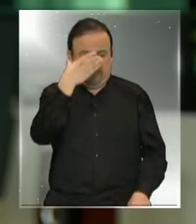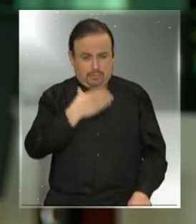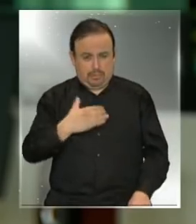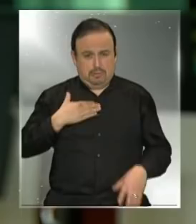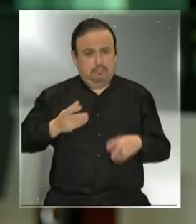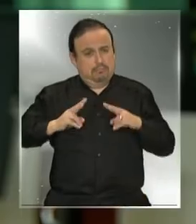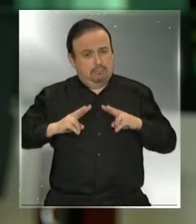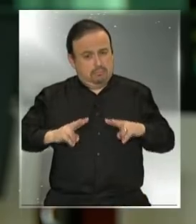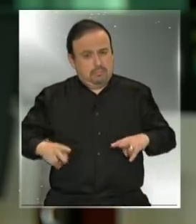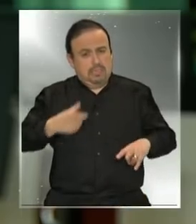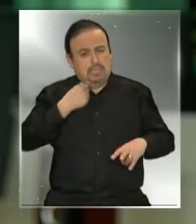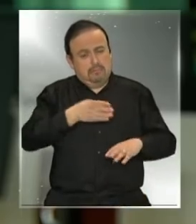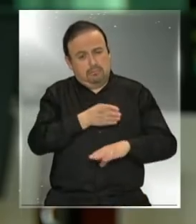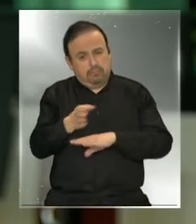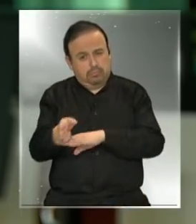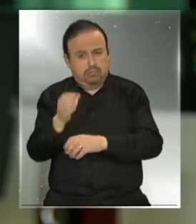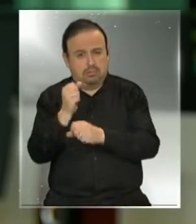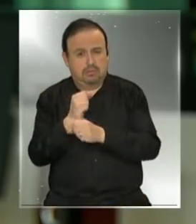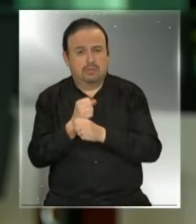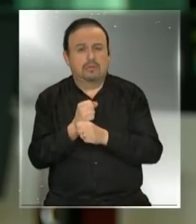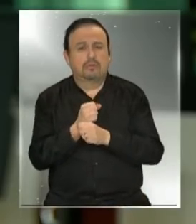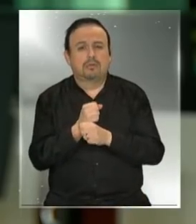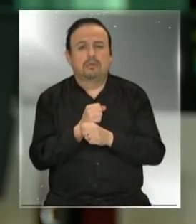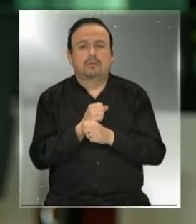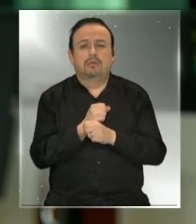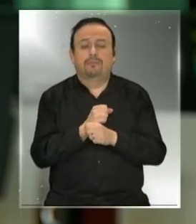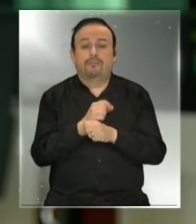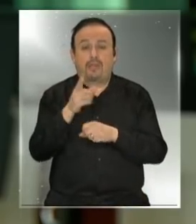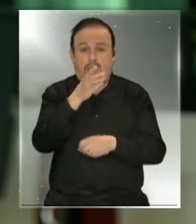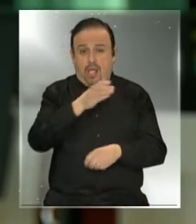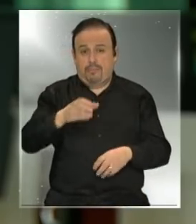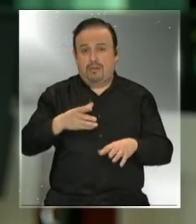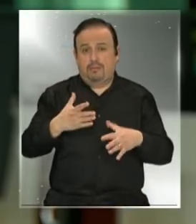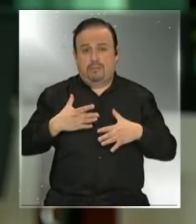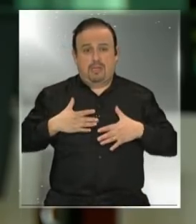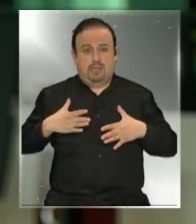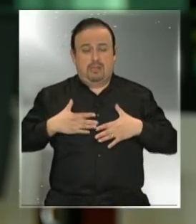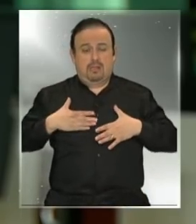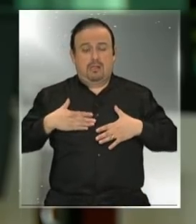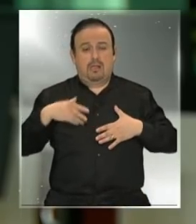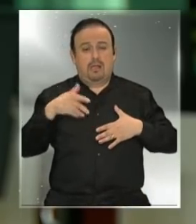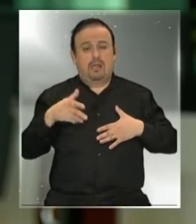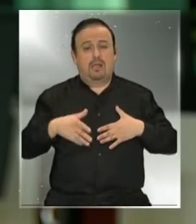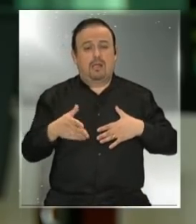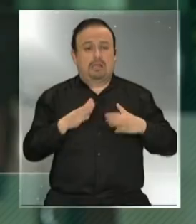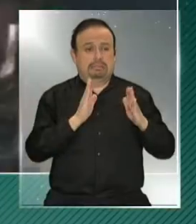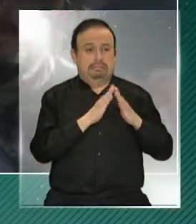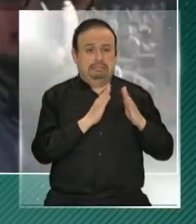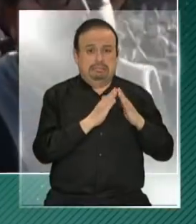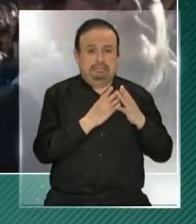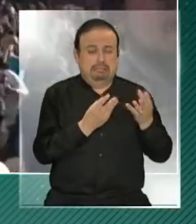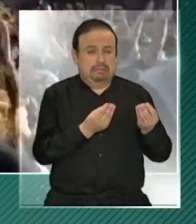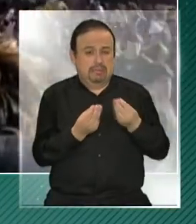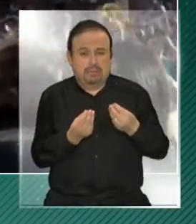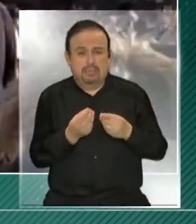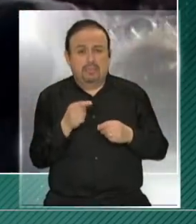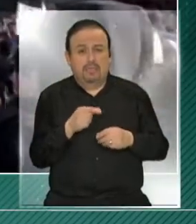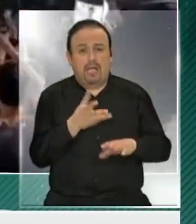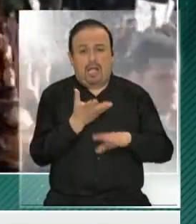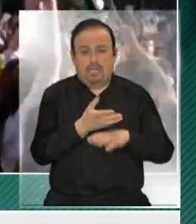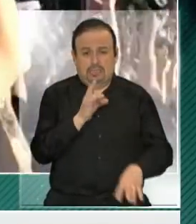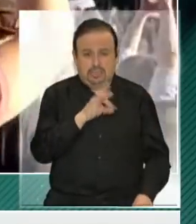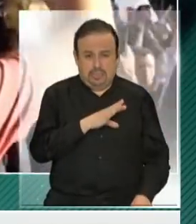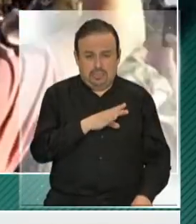gente que quiere llegar a sus trabajos gente que está con de lo que vivió en sus casas en sus hogares aquí hay dos chiles